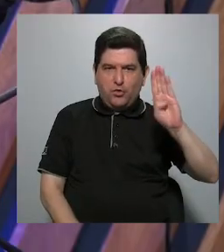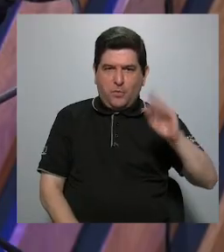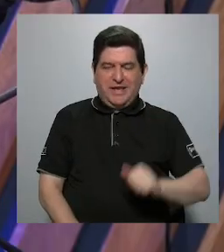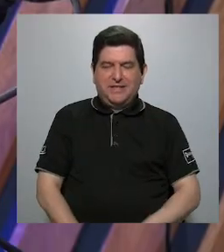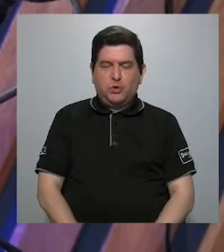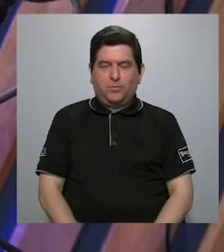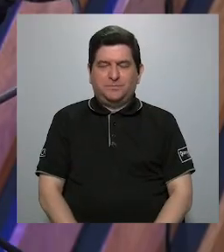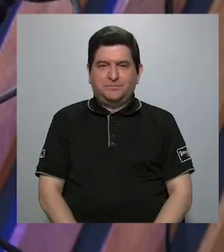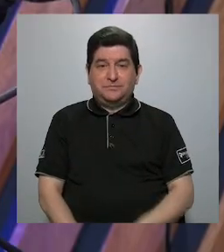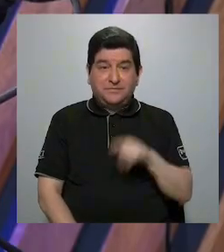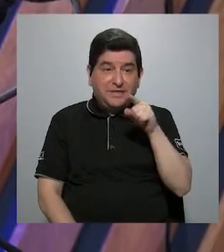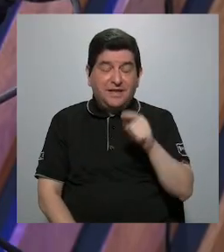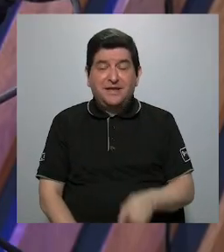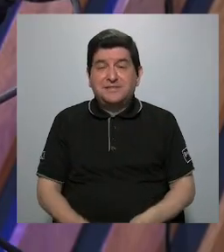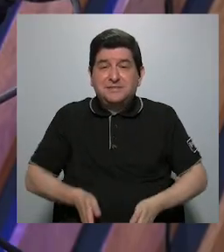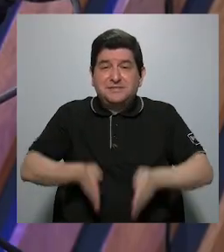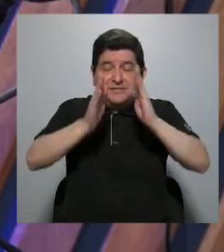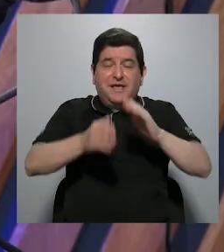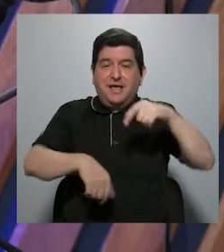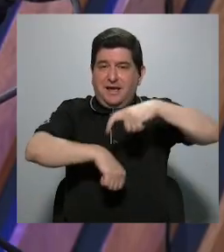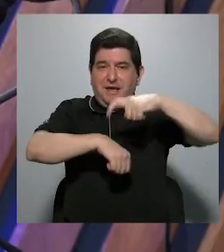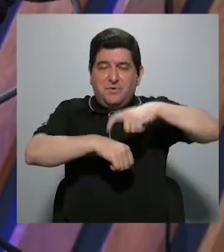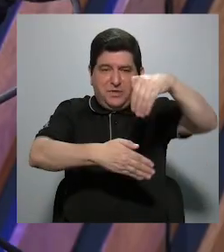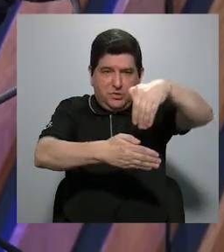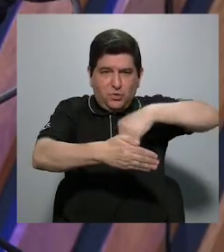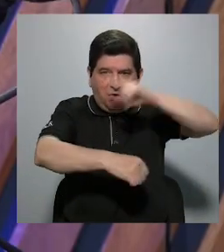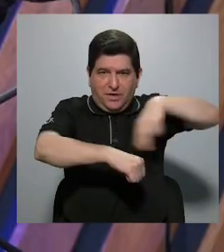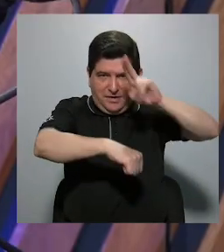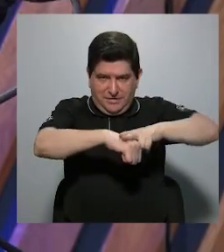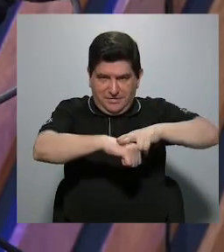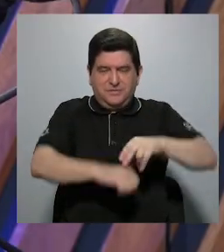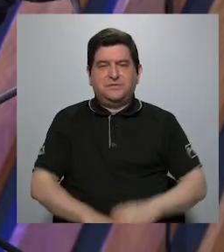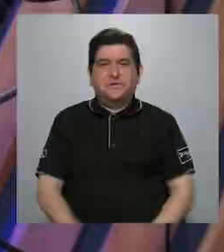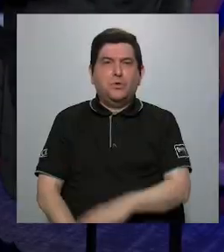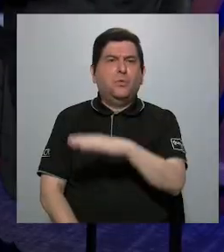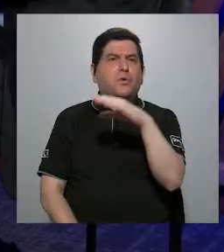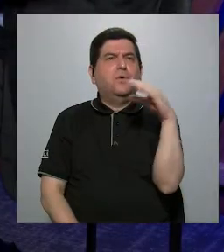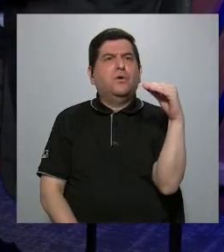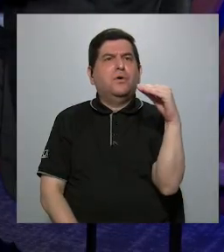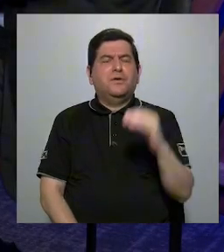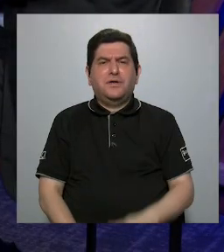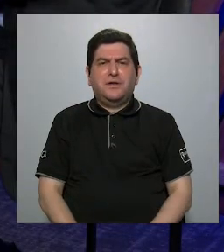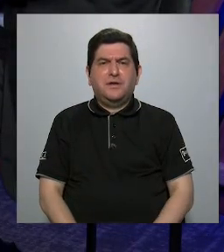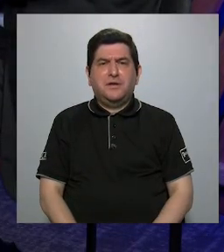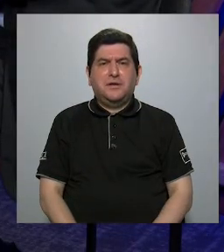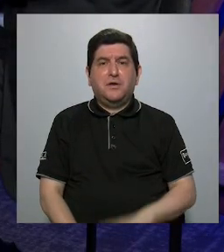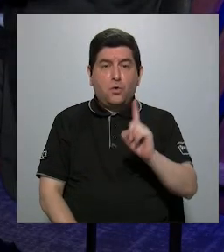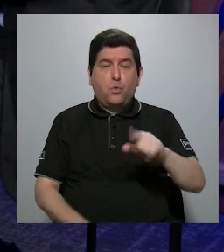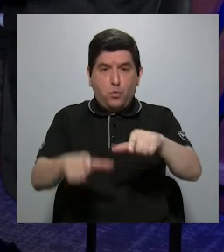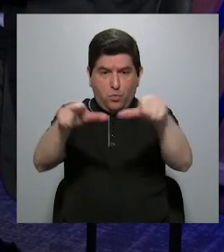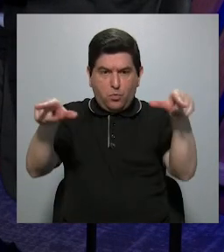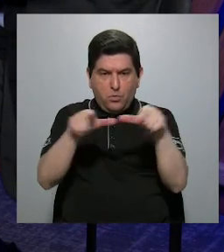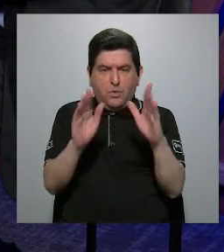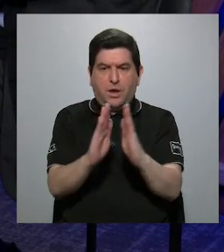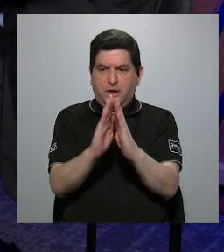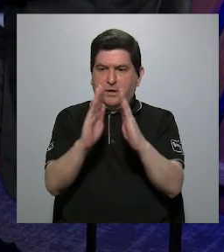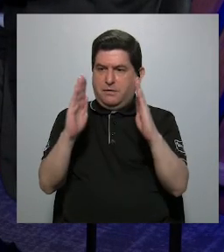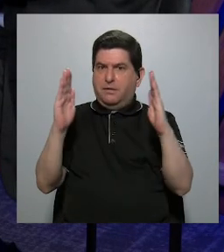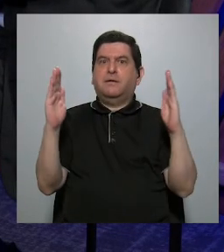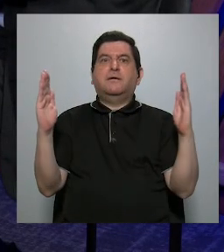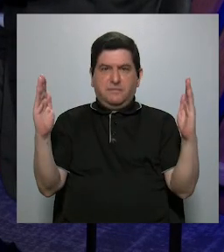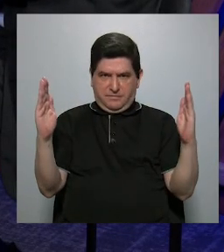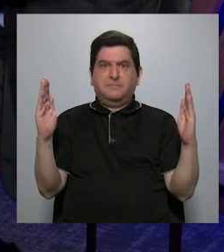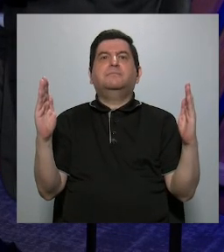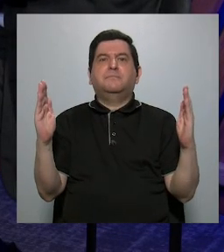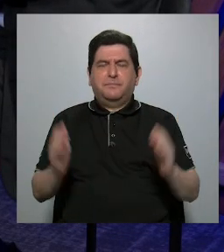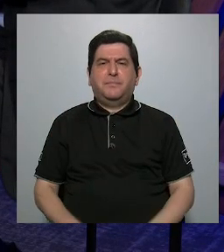Odio del edificio cuando era Archivo Nacional, y era un aula amplia, un